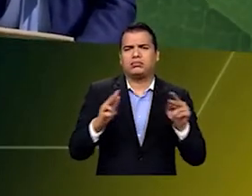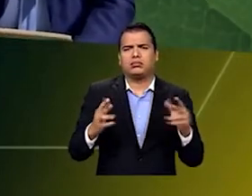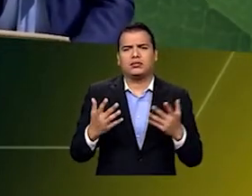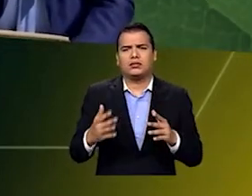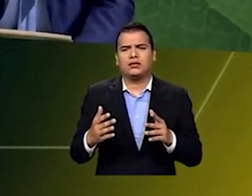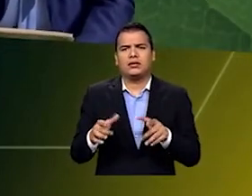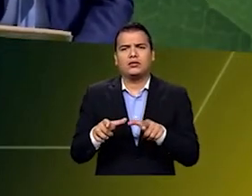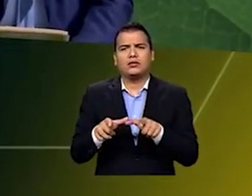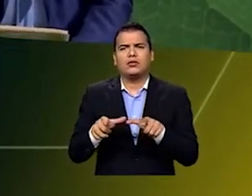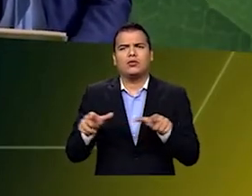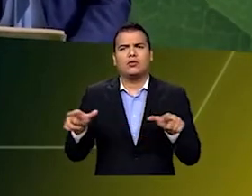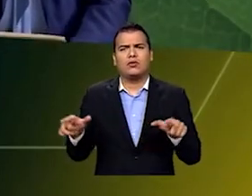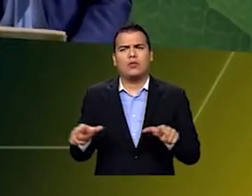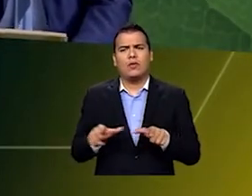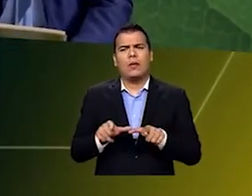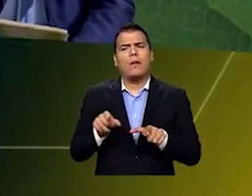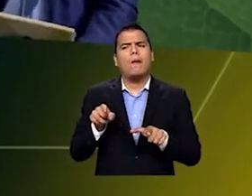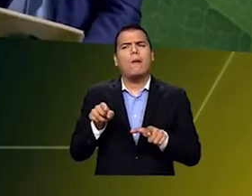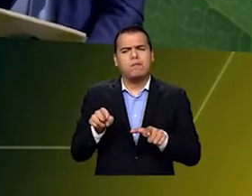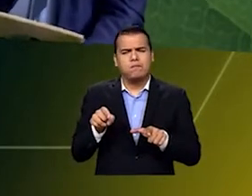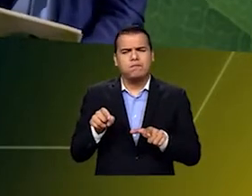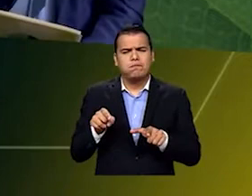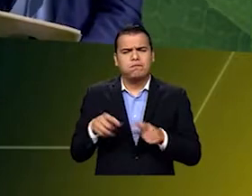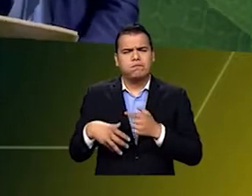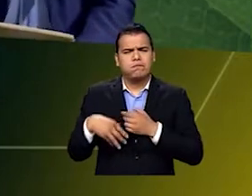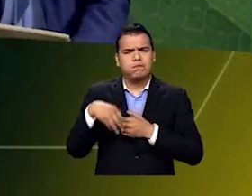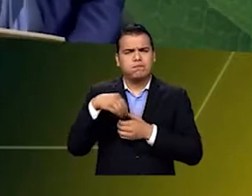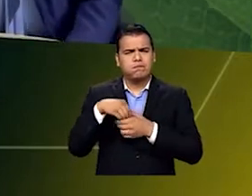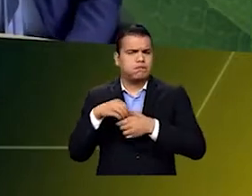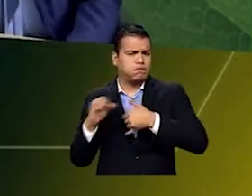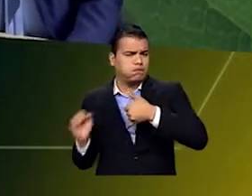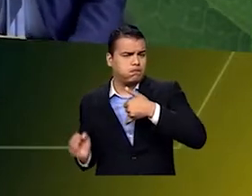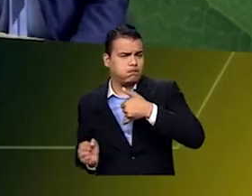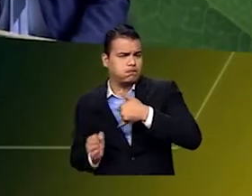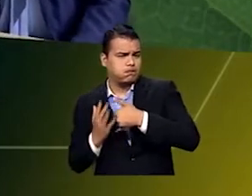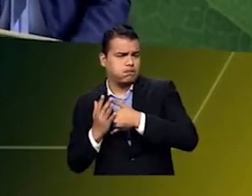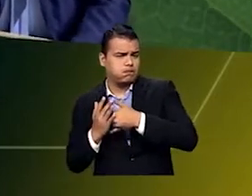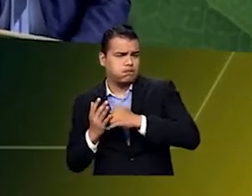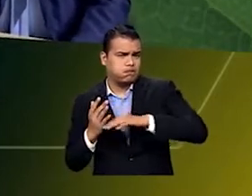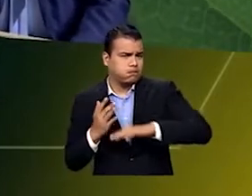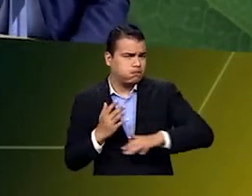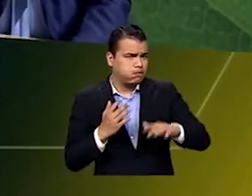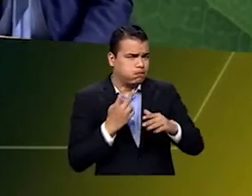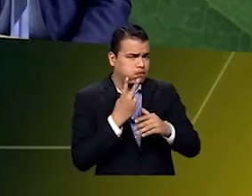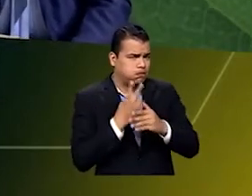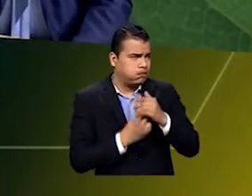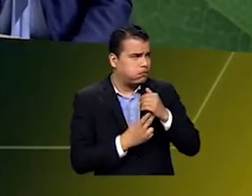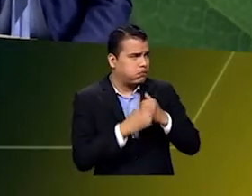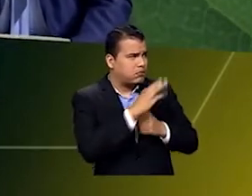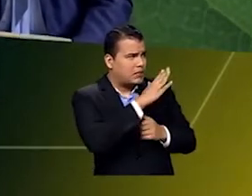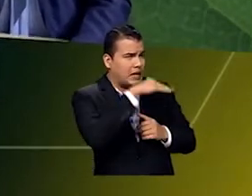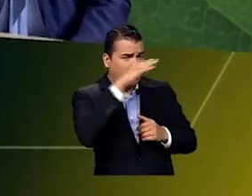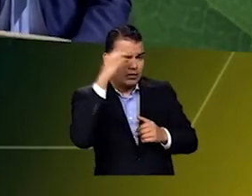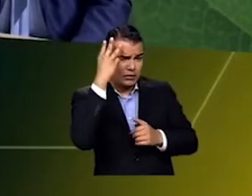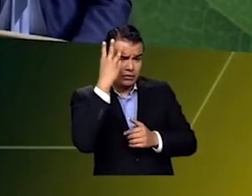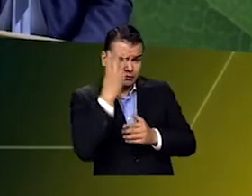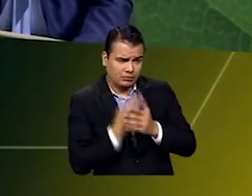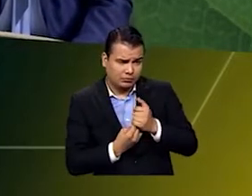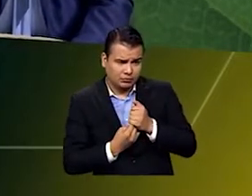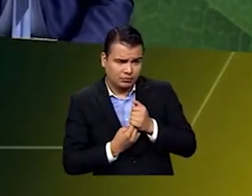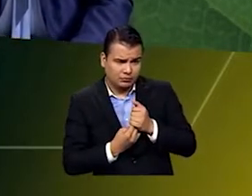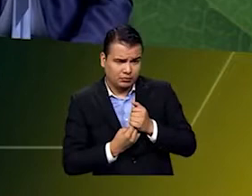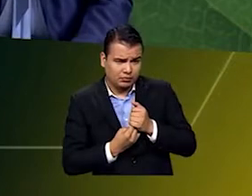acá con una parte en el Pacífico y otra parte, digamos, en la zona andina, creo que es lo que nos hace muy